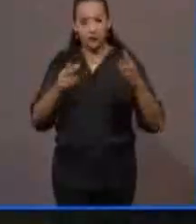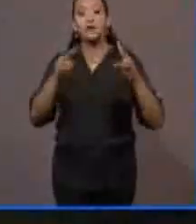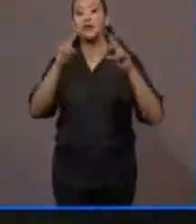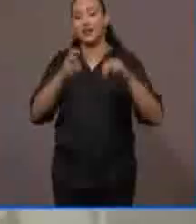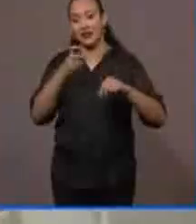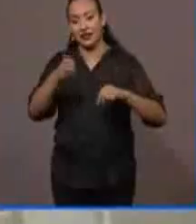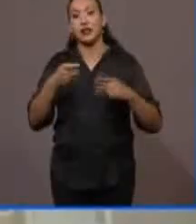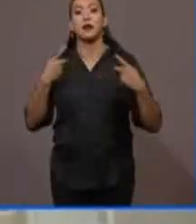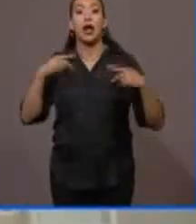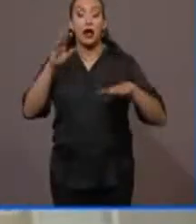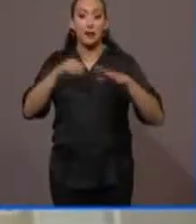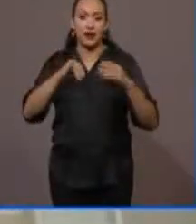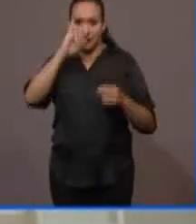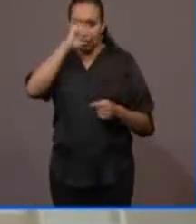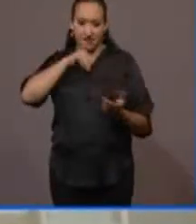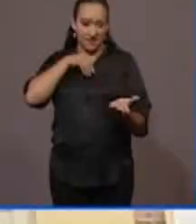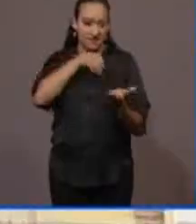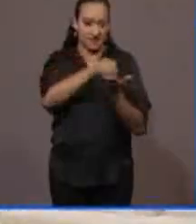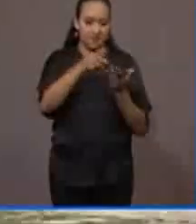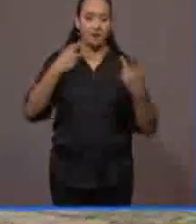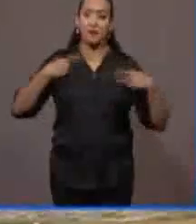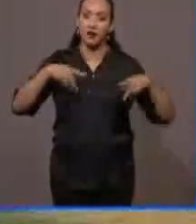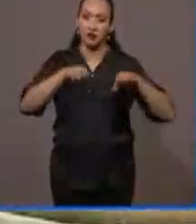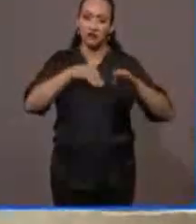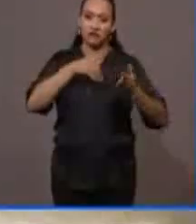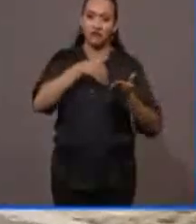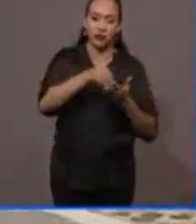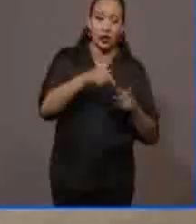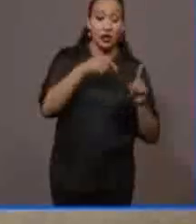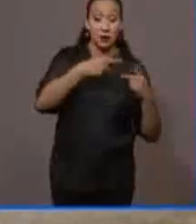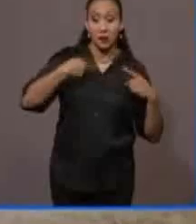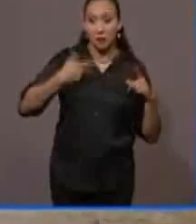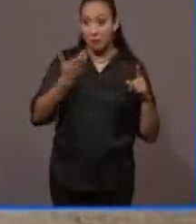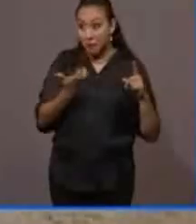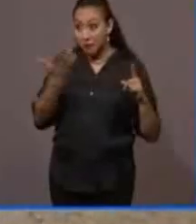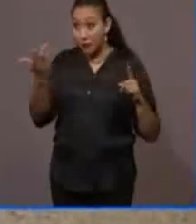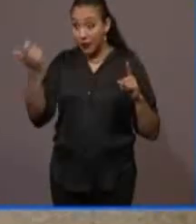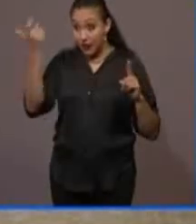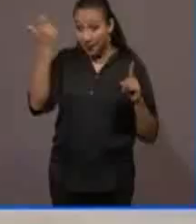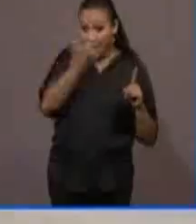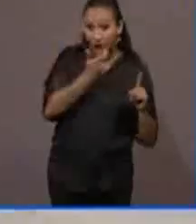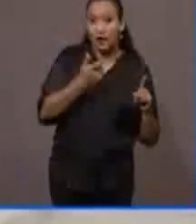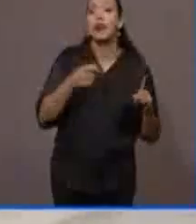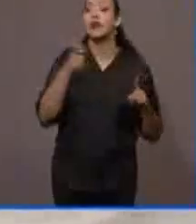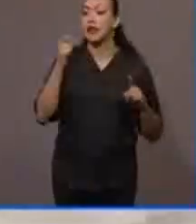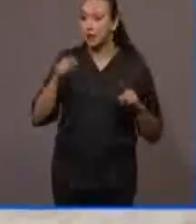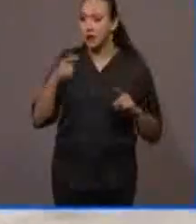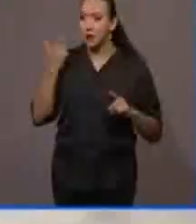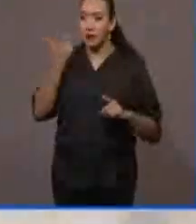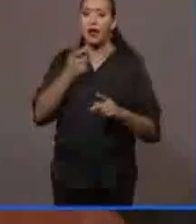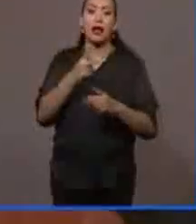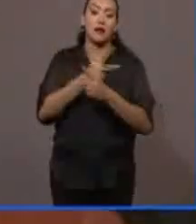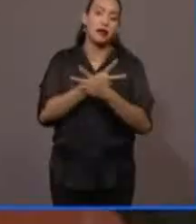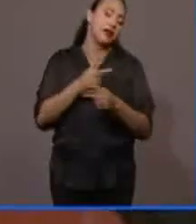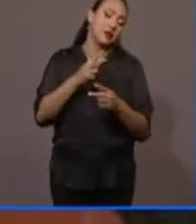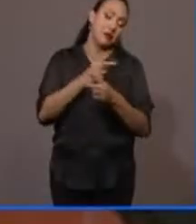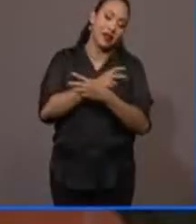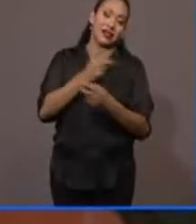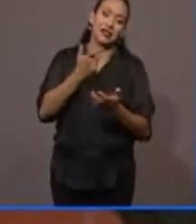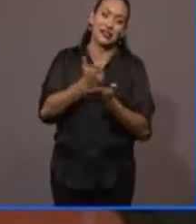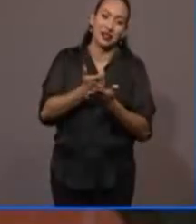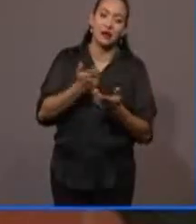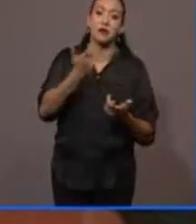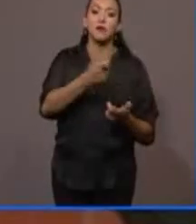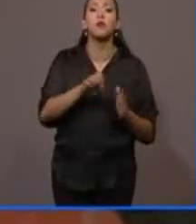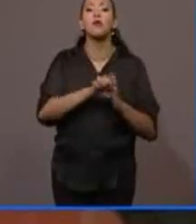con despidos injustificados en los que se reclamó indemnización y el pago de diversas prestaciones, entre ellas el pago